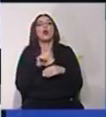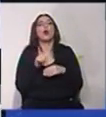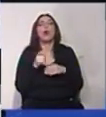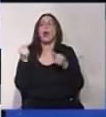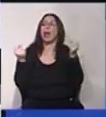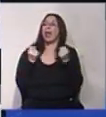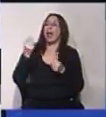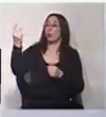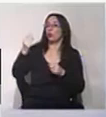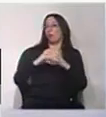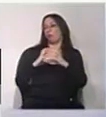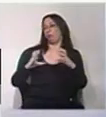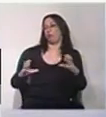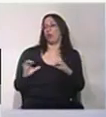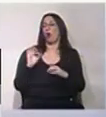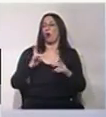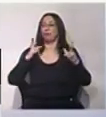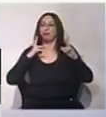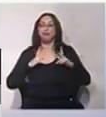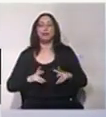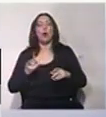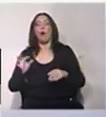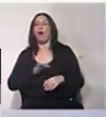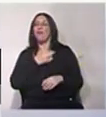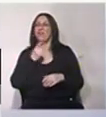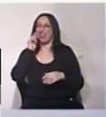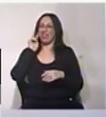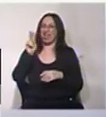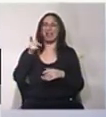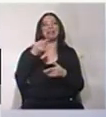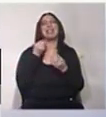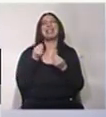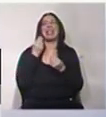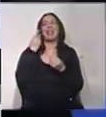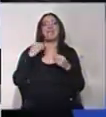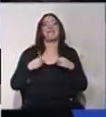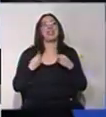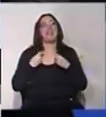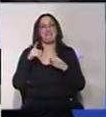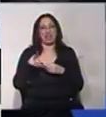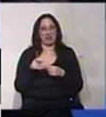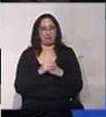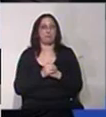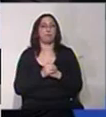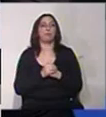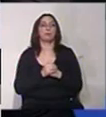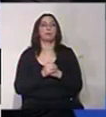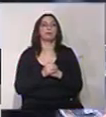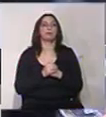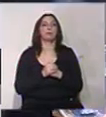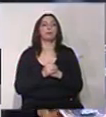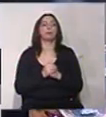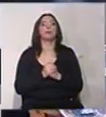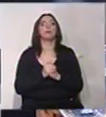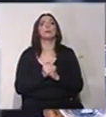viene. Claro, o el paquete, ¿no? Exacto. O la vida que parece que vive. O la vida que parece que vive. Claro. Exactamente.